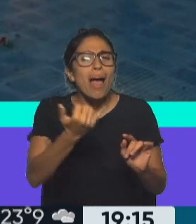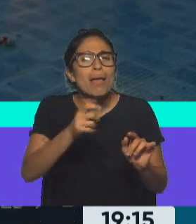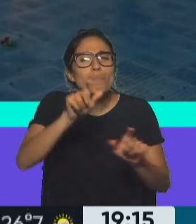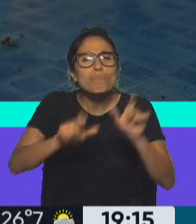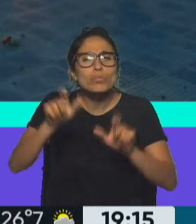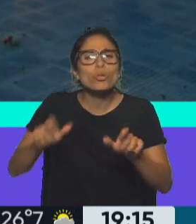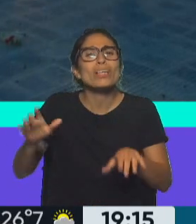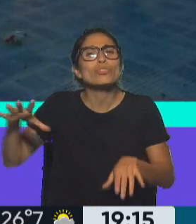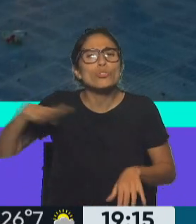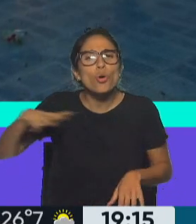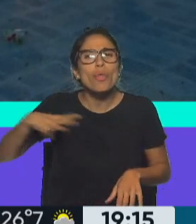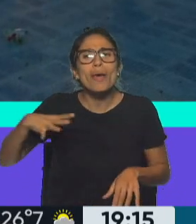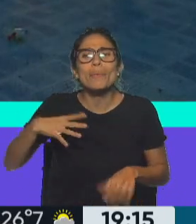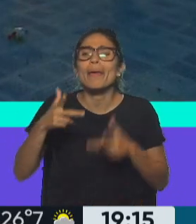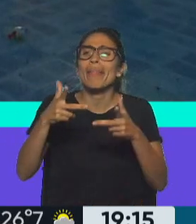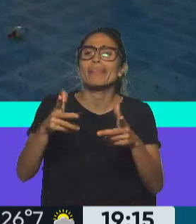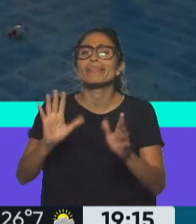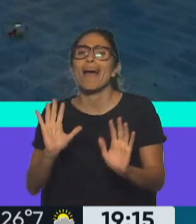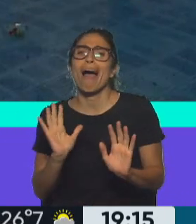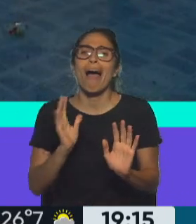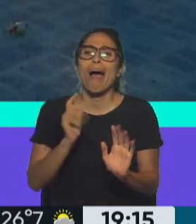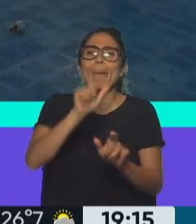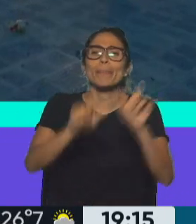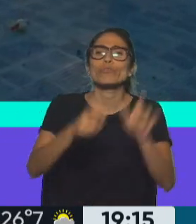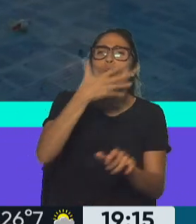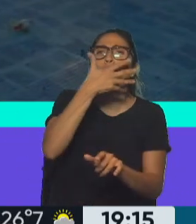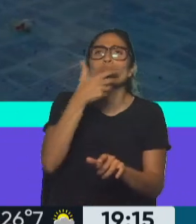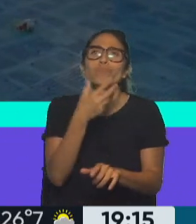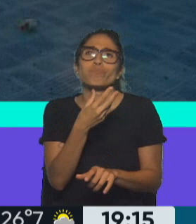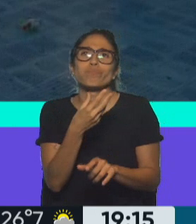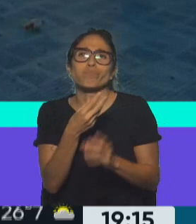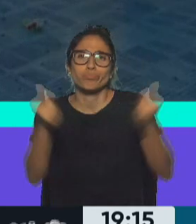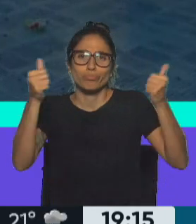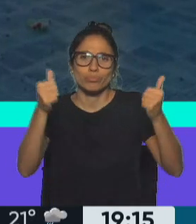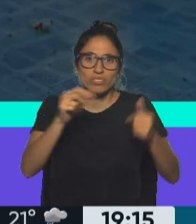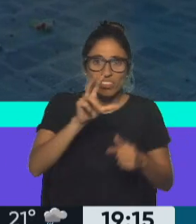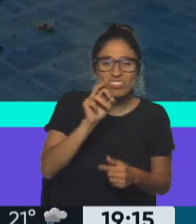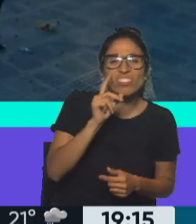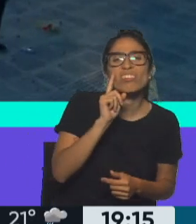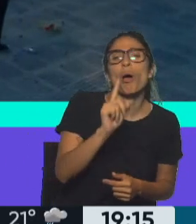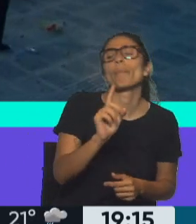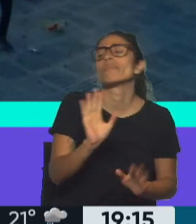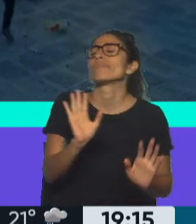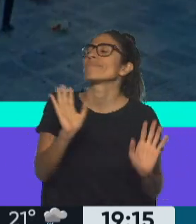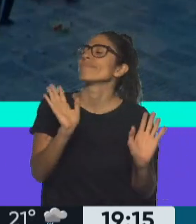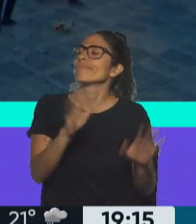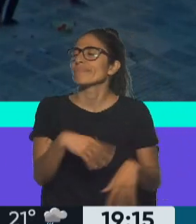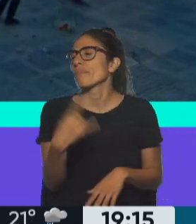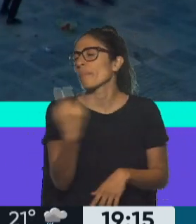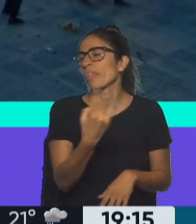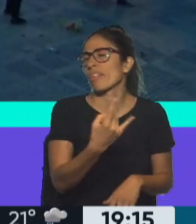cantidad de desaparecidos. Vos lo sabes muy bien, Alejandro. Lo sé muy bien. Y la comunidad LGBTIQ+, también habla de una